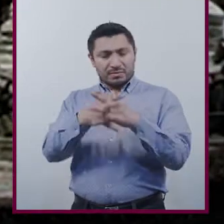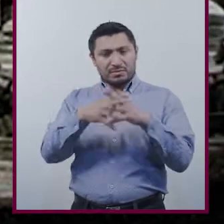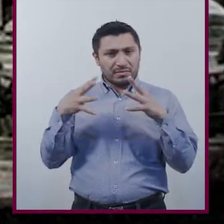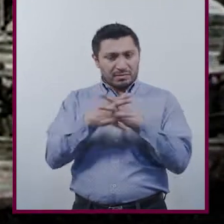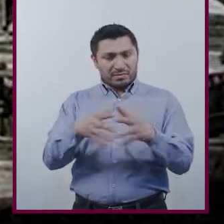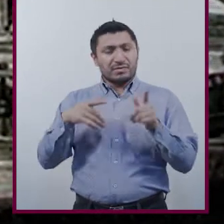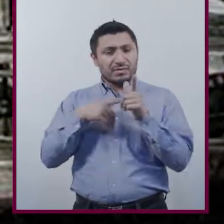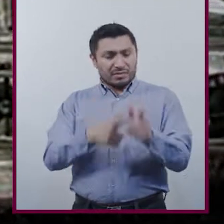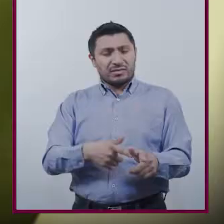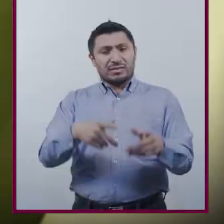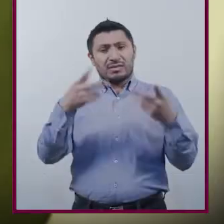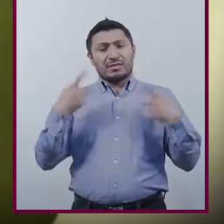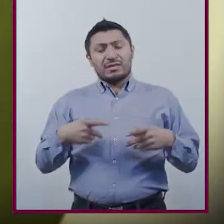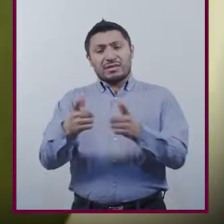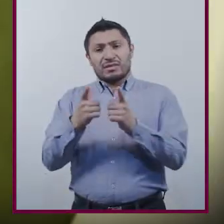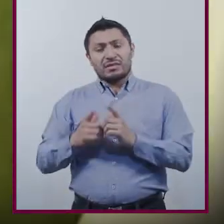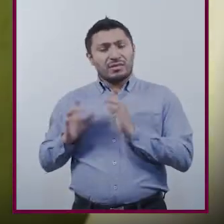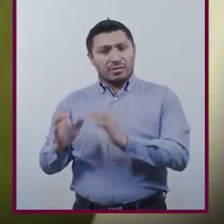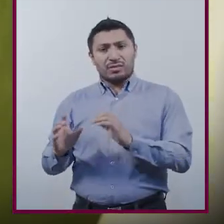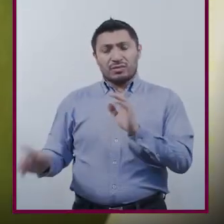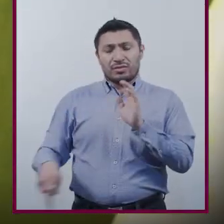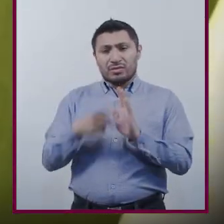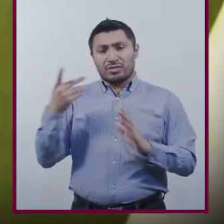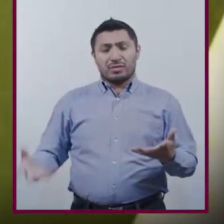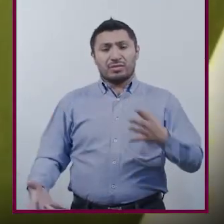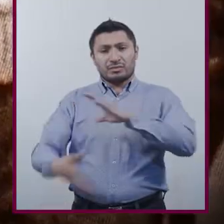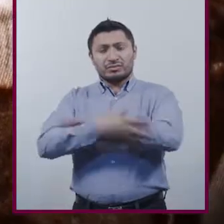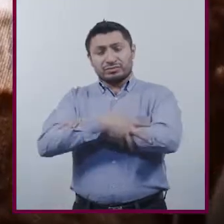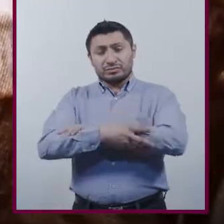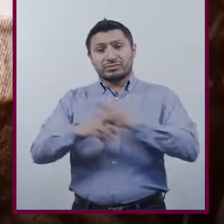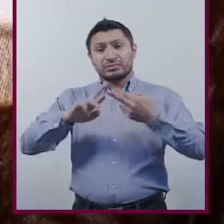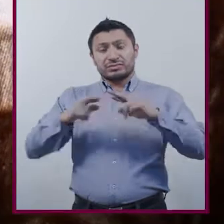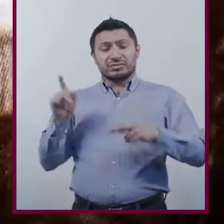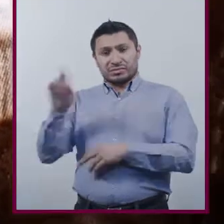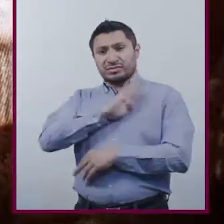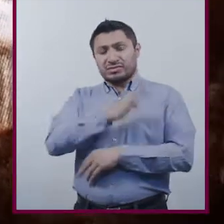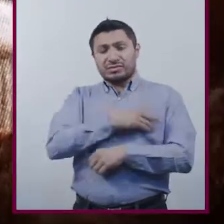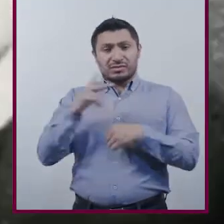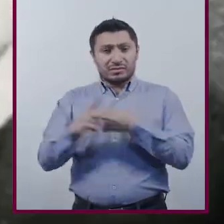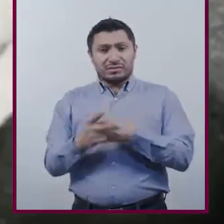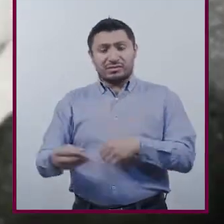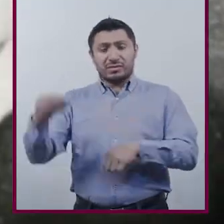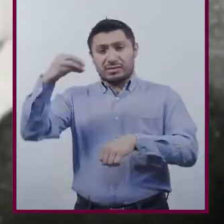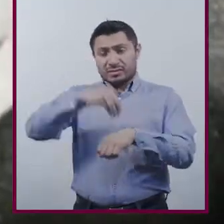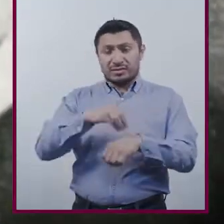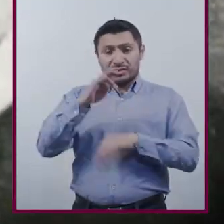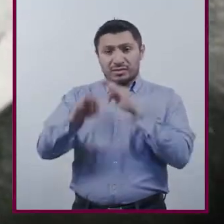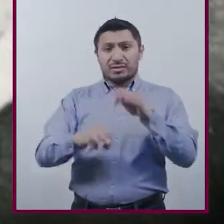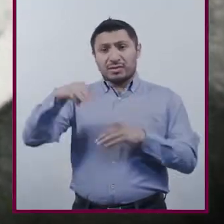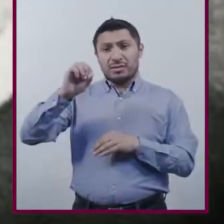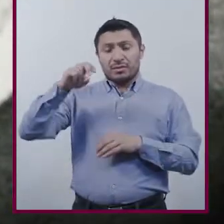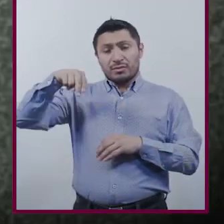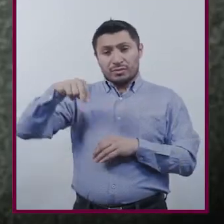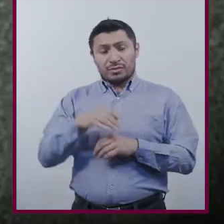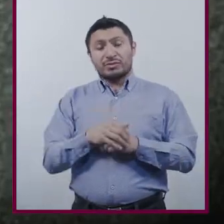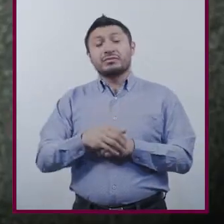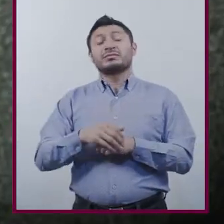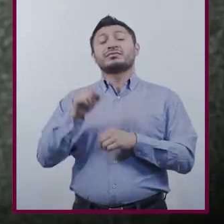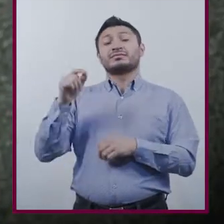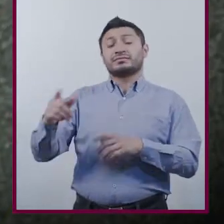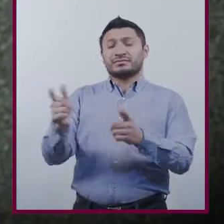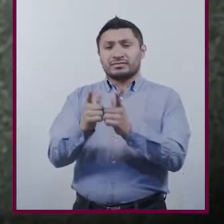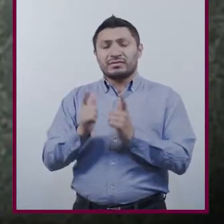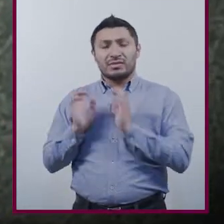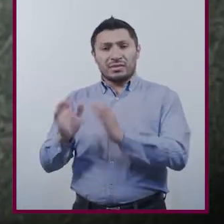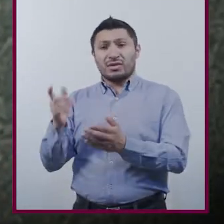los conservadores reanudaron relaciones con España, mediante la firma del Tratado Mon-Almonte. El grupo conservador se